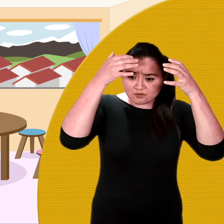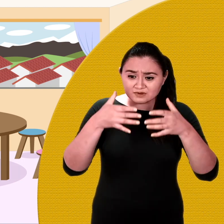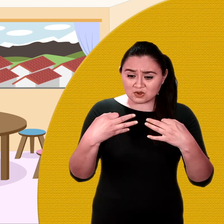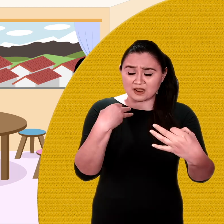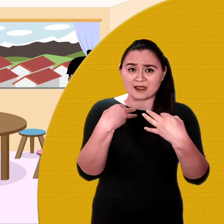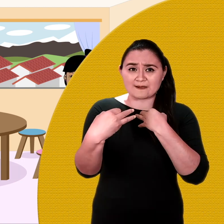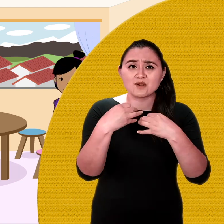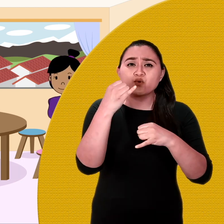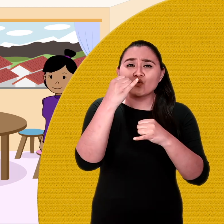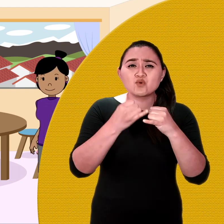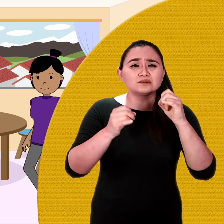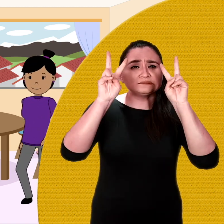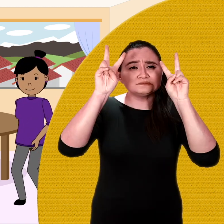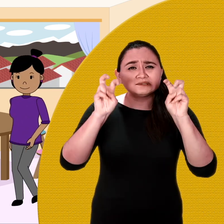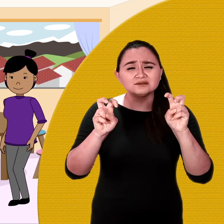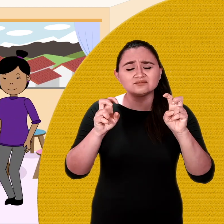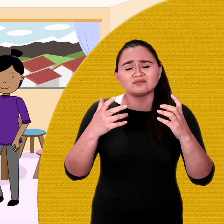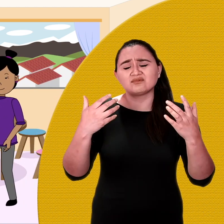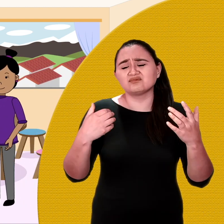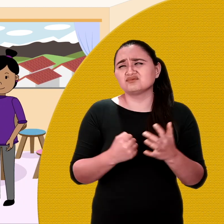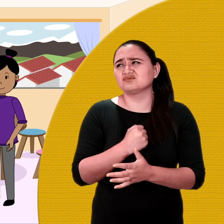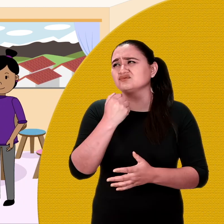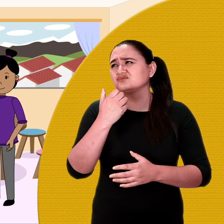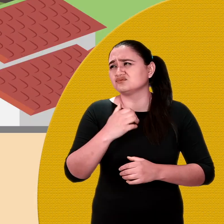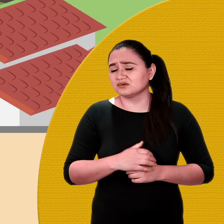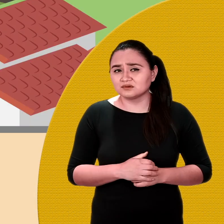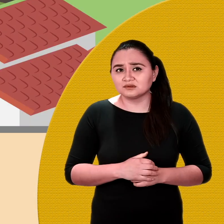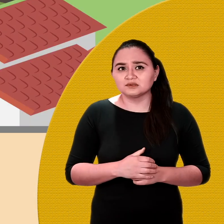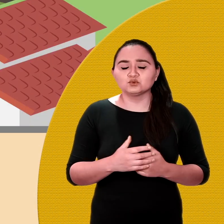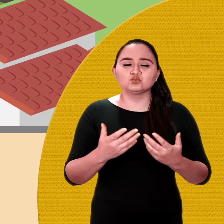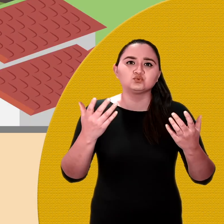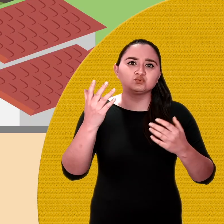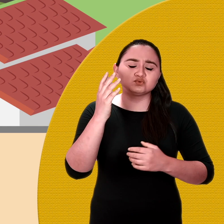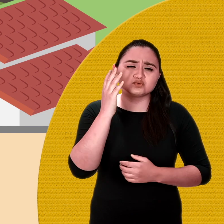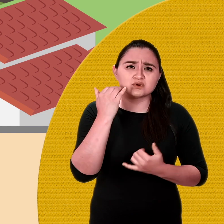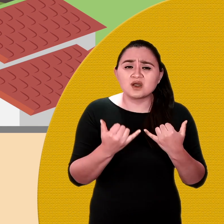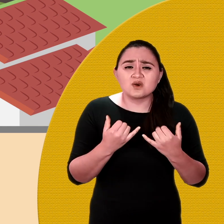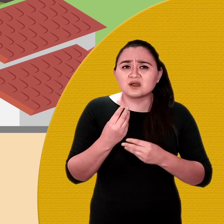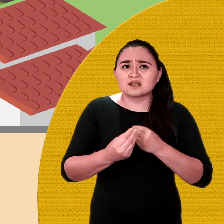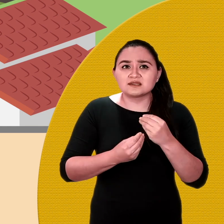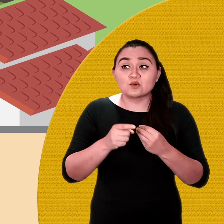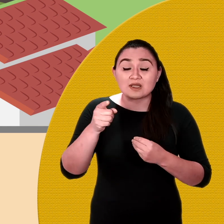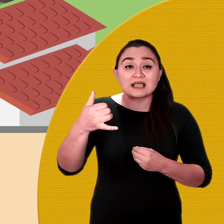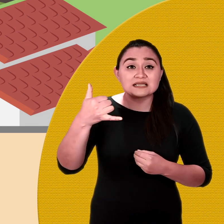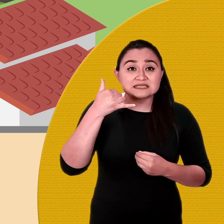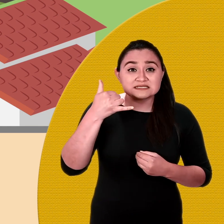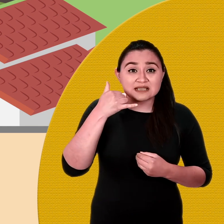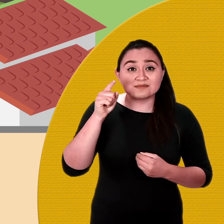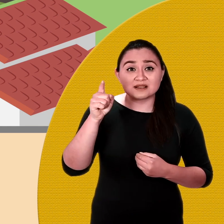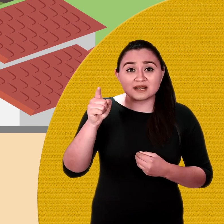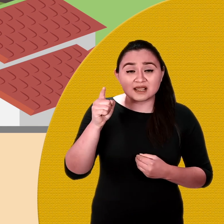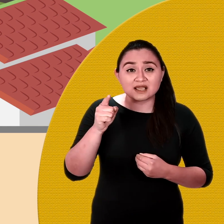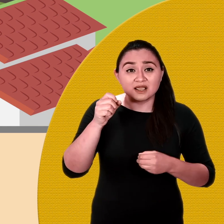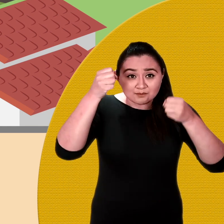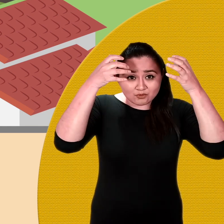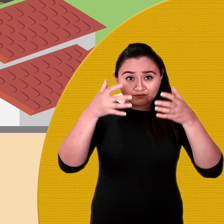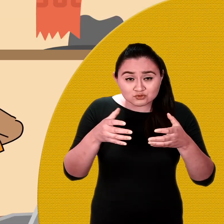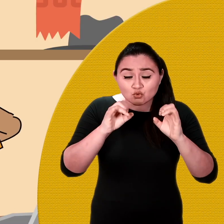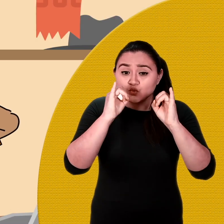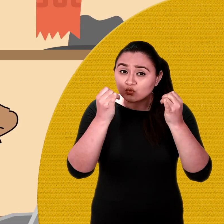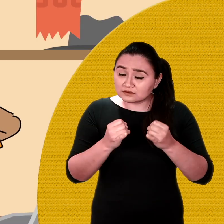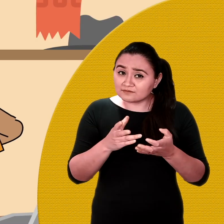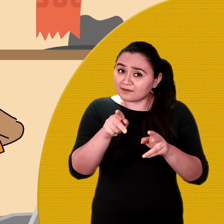Justo el profe nos estaba explicando el último tema. Ah, ¿y ahora? Llámale al Franklin para que justifique con el